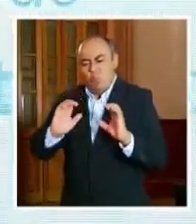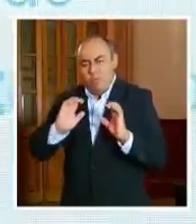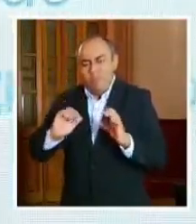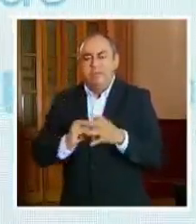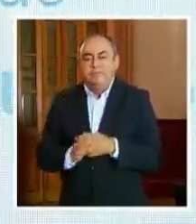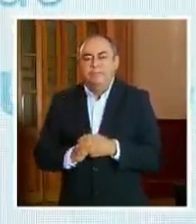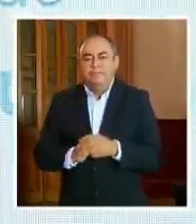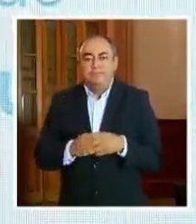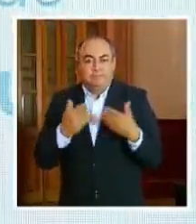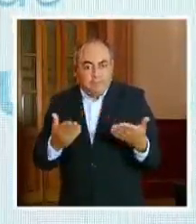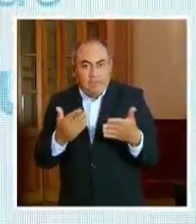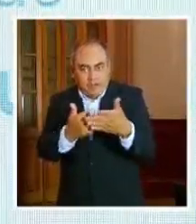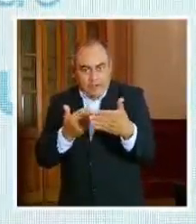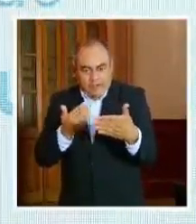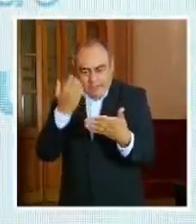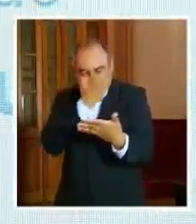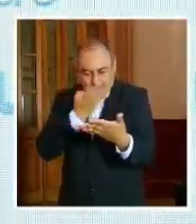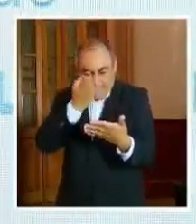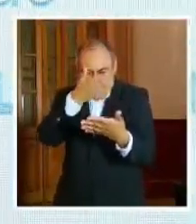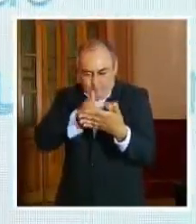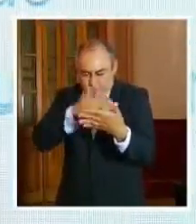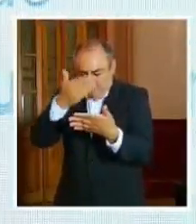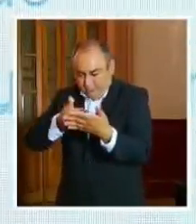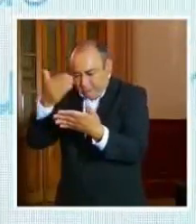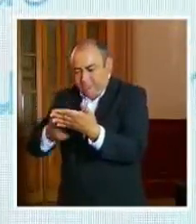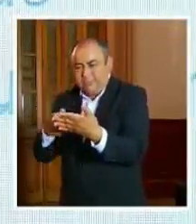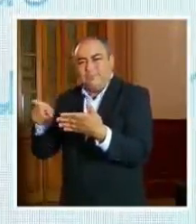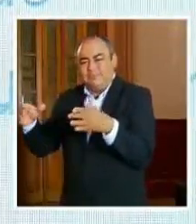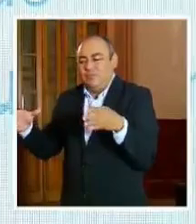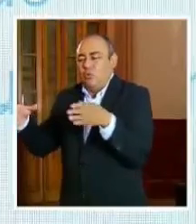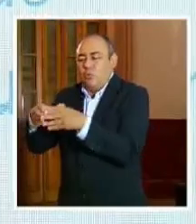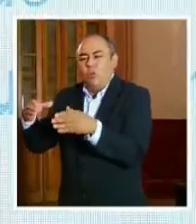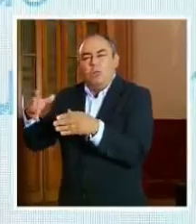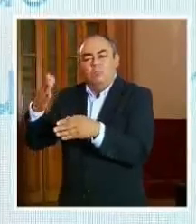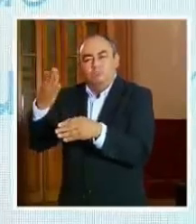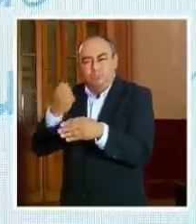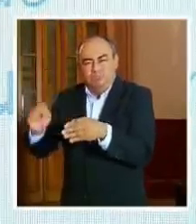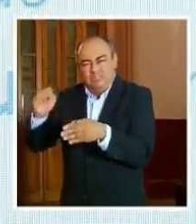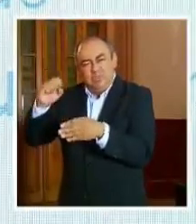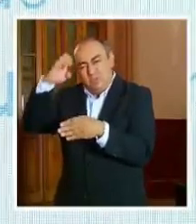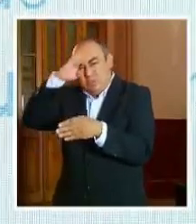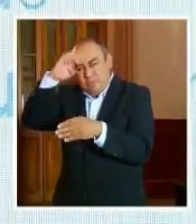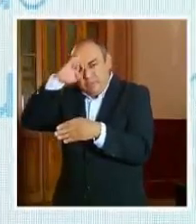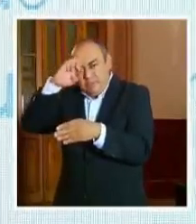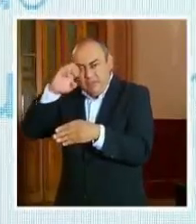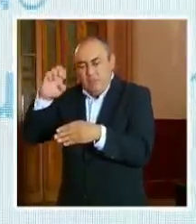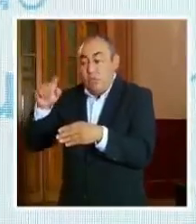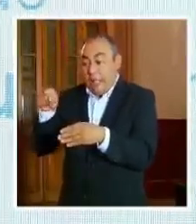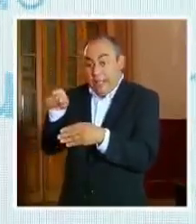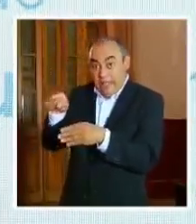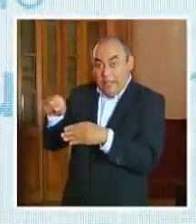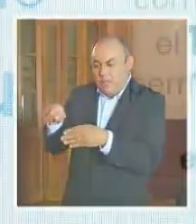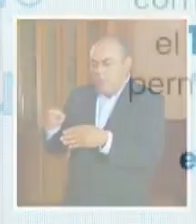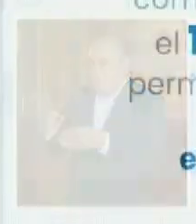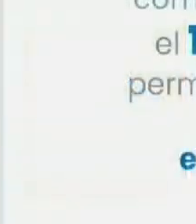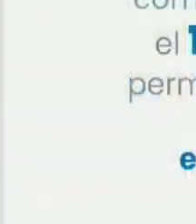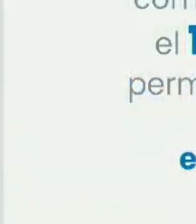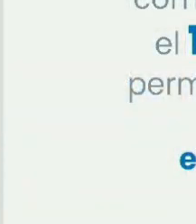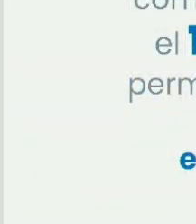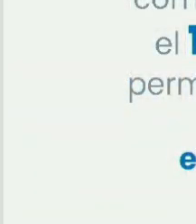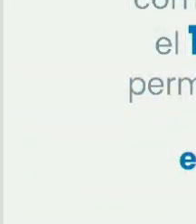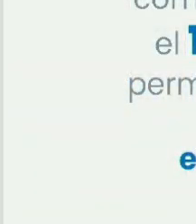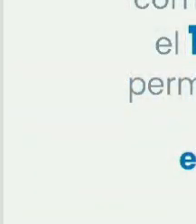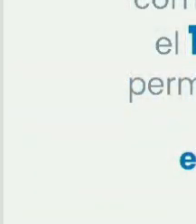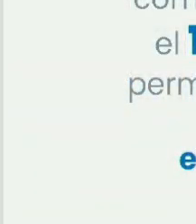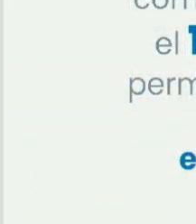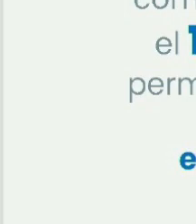hicimos con el grupo de expertos, con el Comité de Seguridad de Salud, se mantienen los aforos al 100%, como